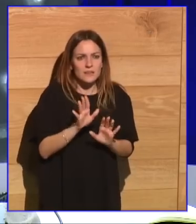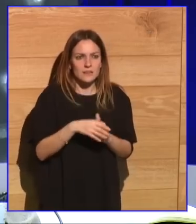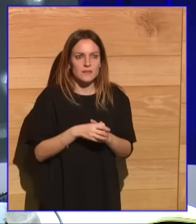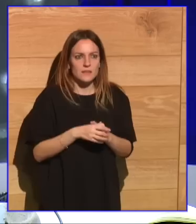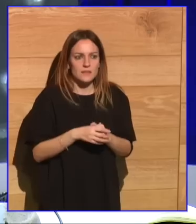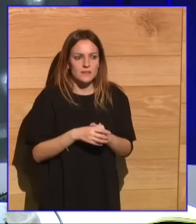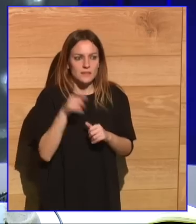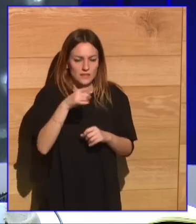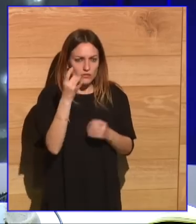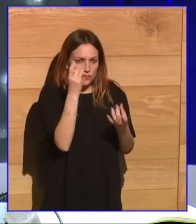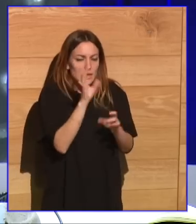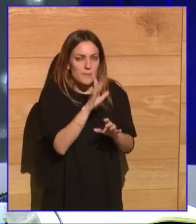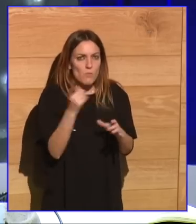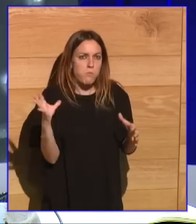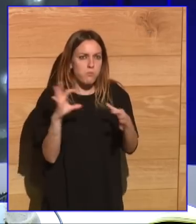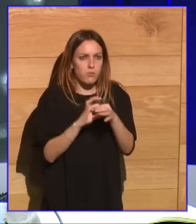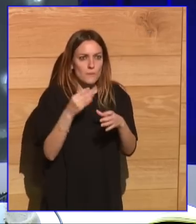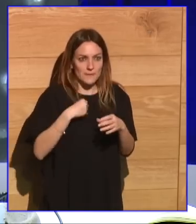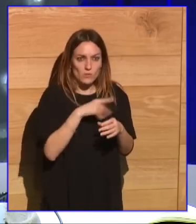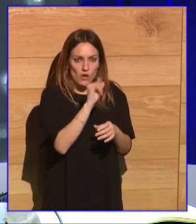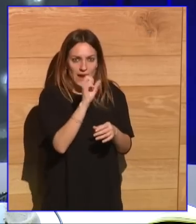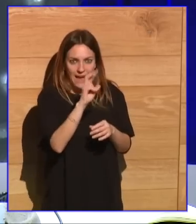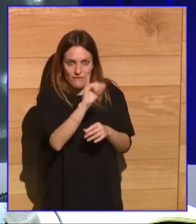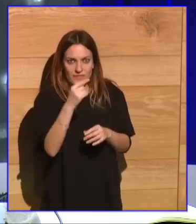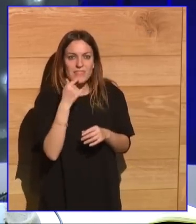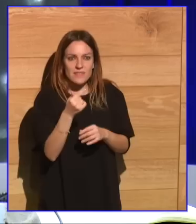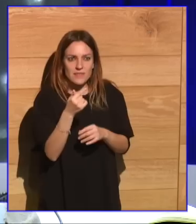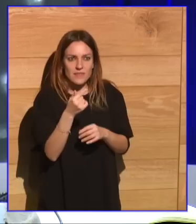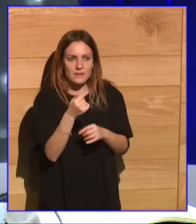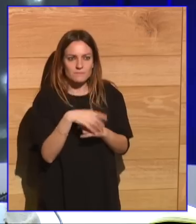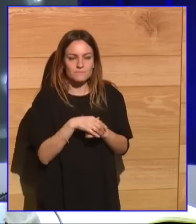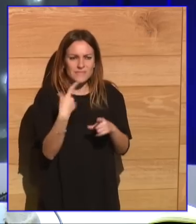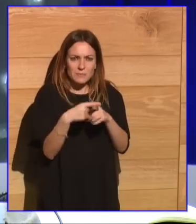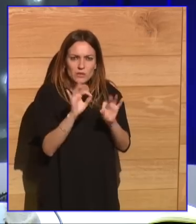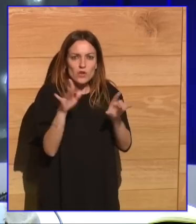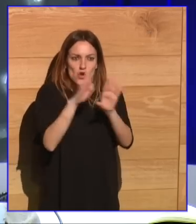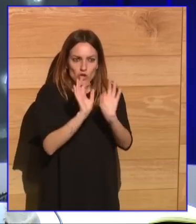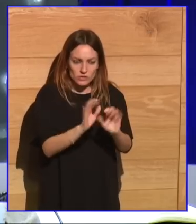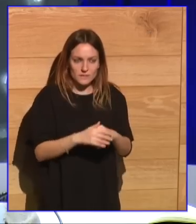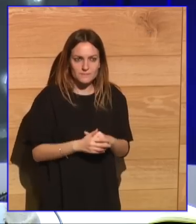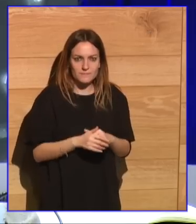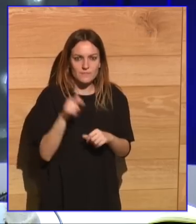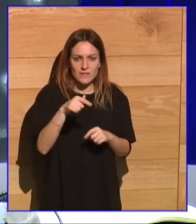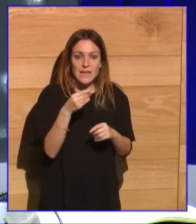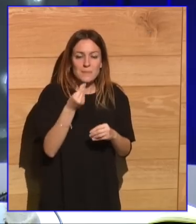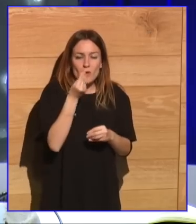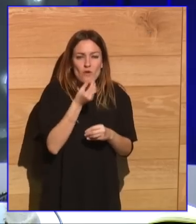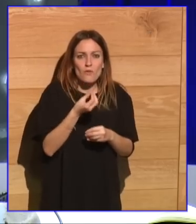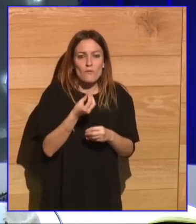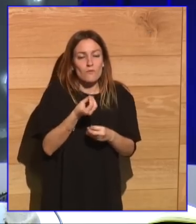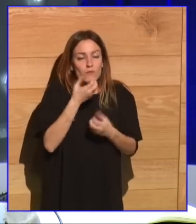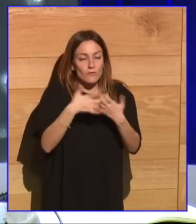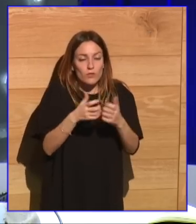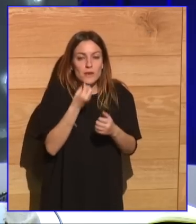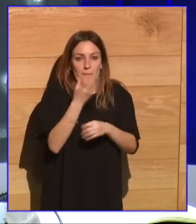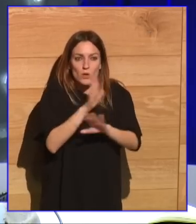tontería, pero tiene que ver con lo que decía Javi, incluso con el elemento de noche. Lo que mejor funciona es lo poco que sucede de noche. Y